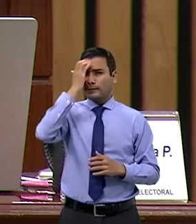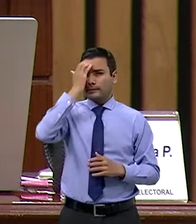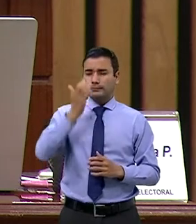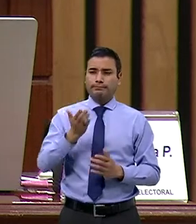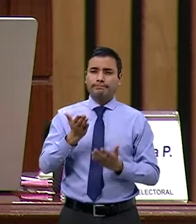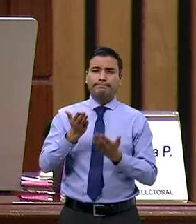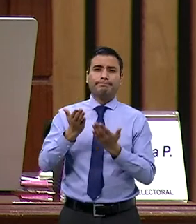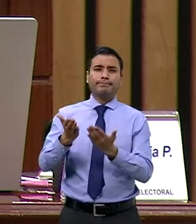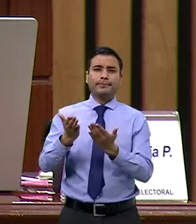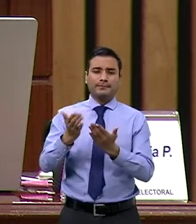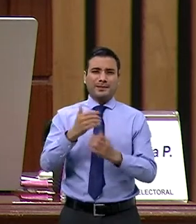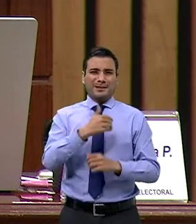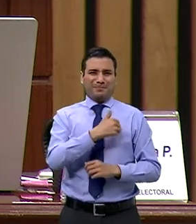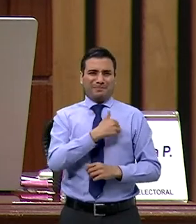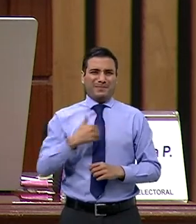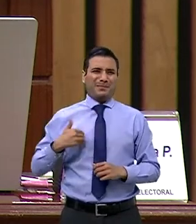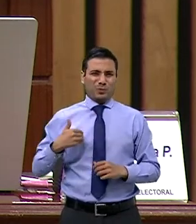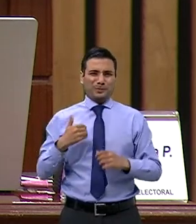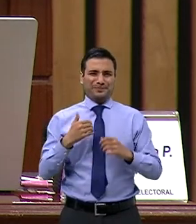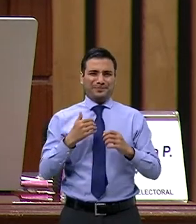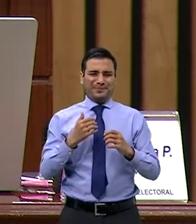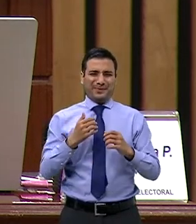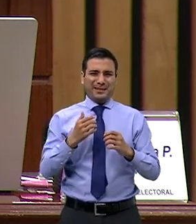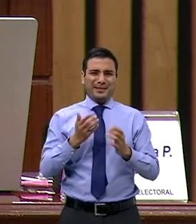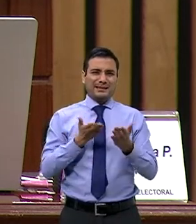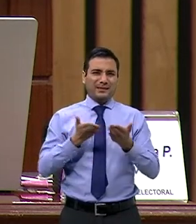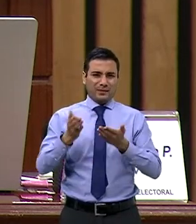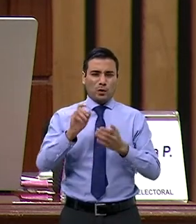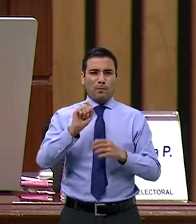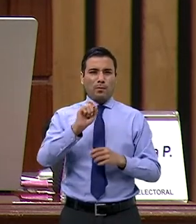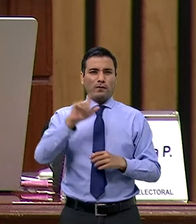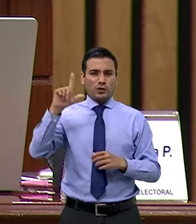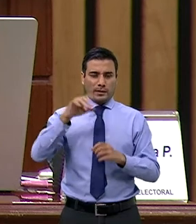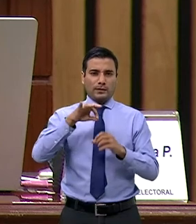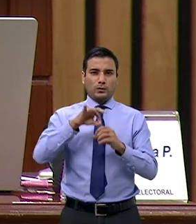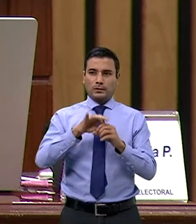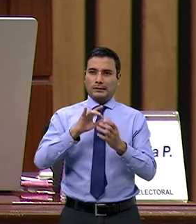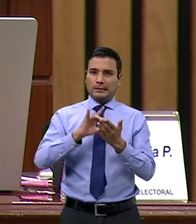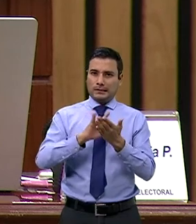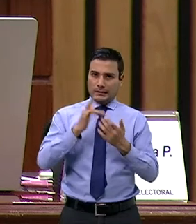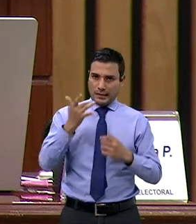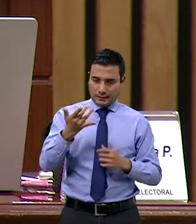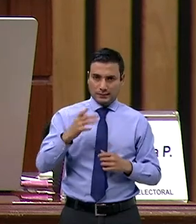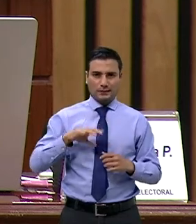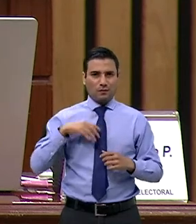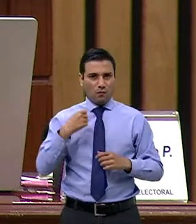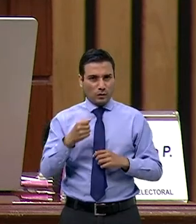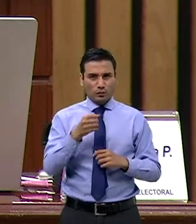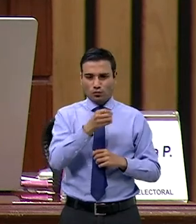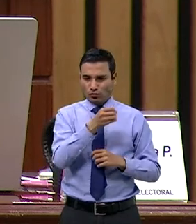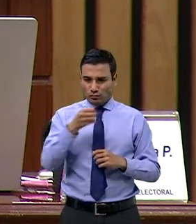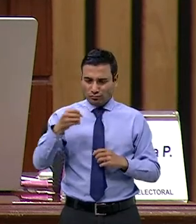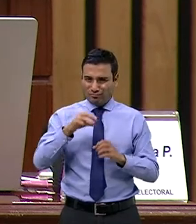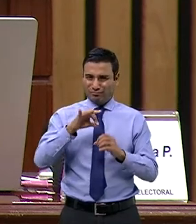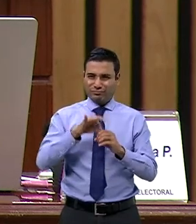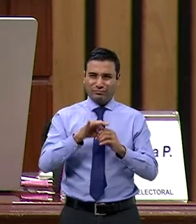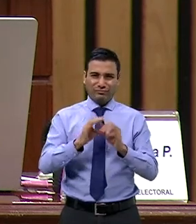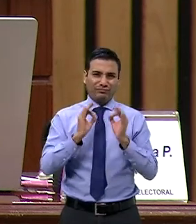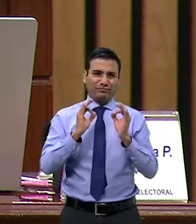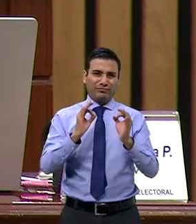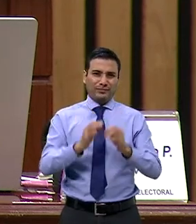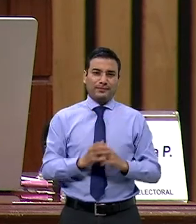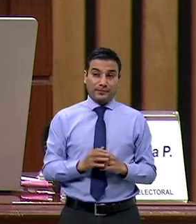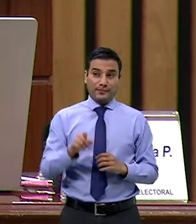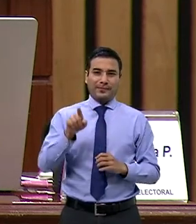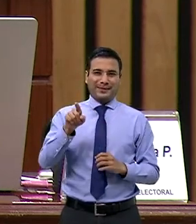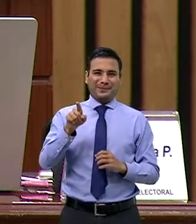a las y los miembros del servicio profesional electoral nacional por el esfuerzo que han hecho para realizar la consulta y llevar a cabo los cómputos distritales